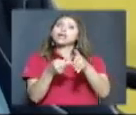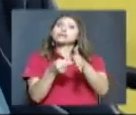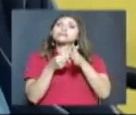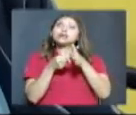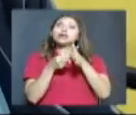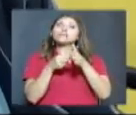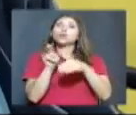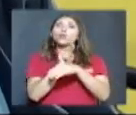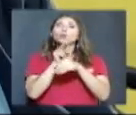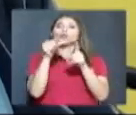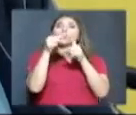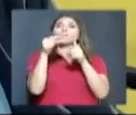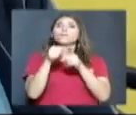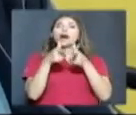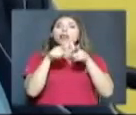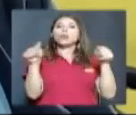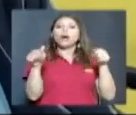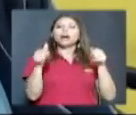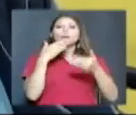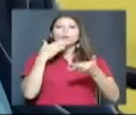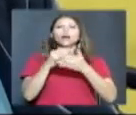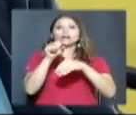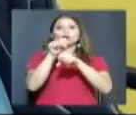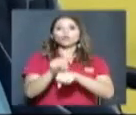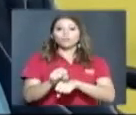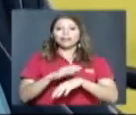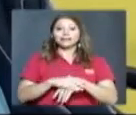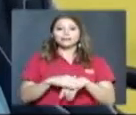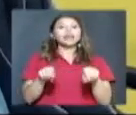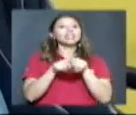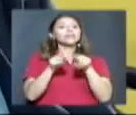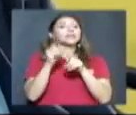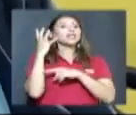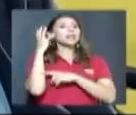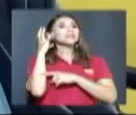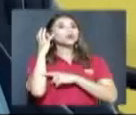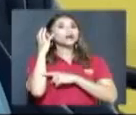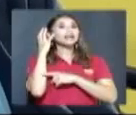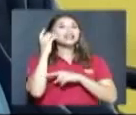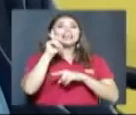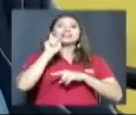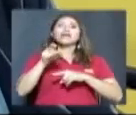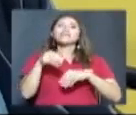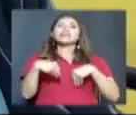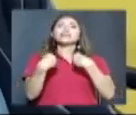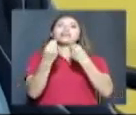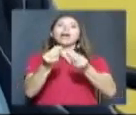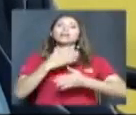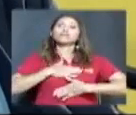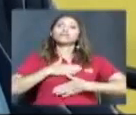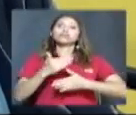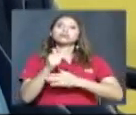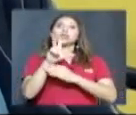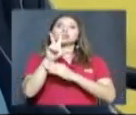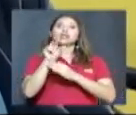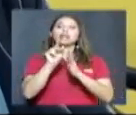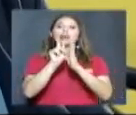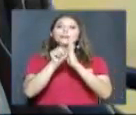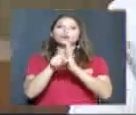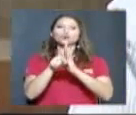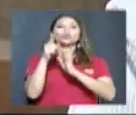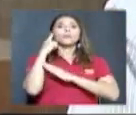costumbres, y obliga a las emisoras a ceder 30 minutos, en este caso, para el Ministerio de Educación Pública, para divulgación de